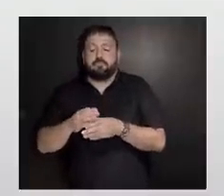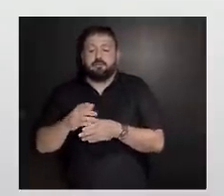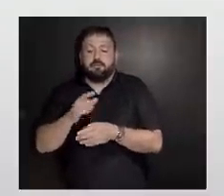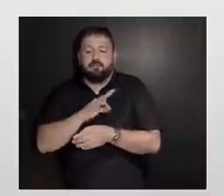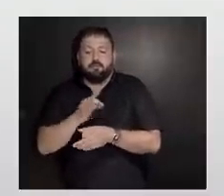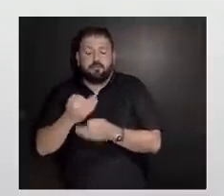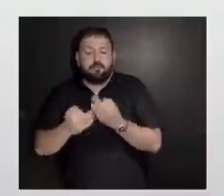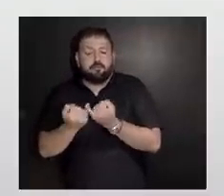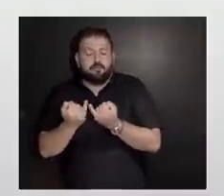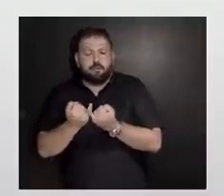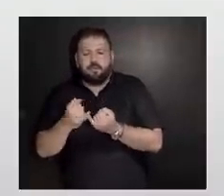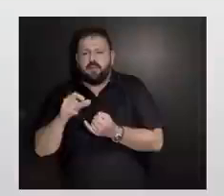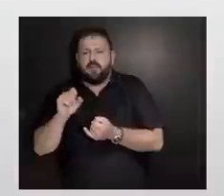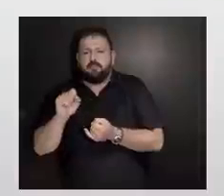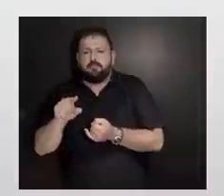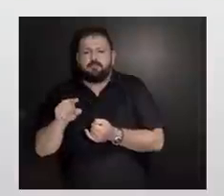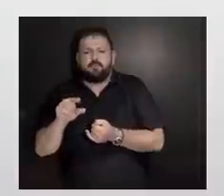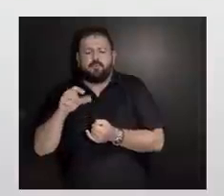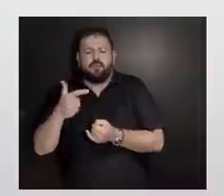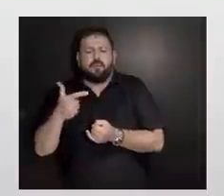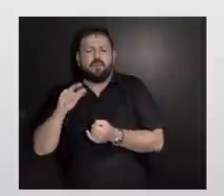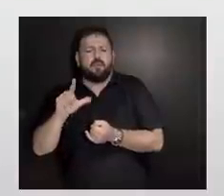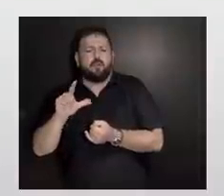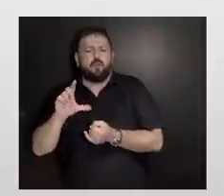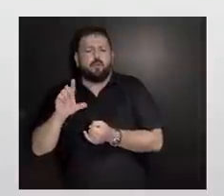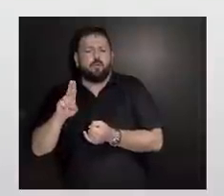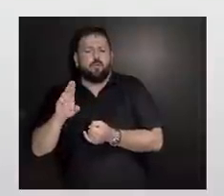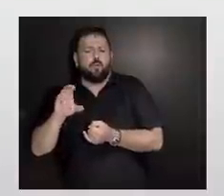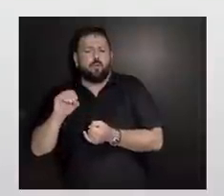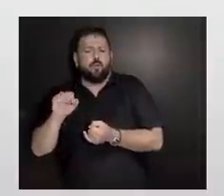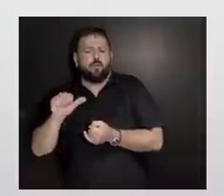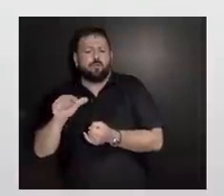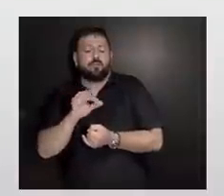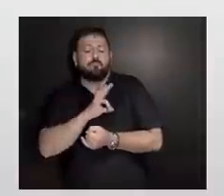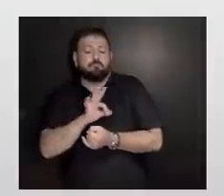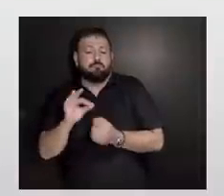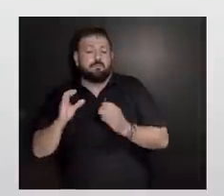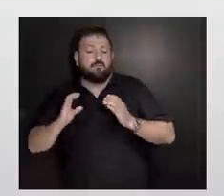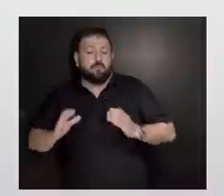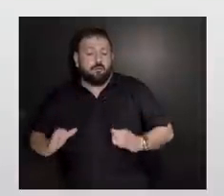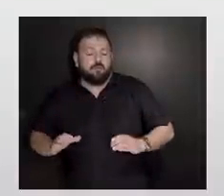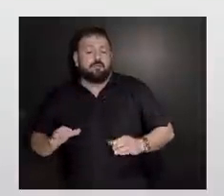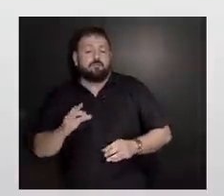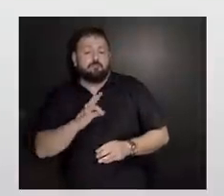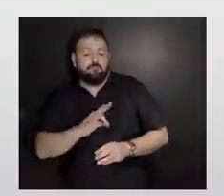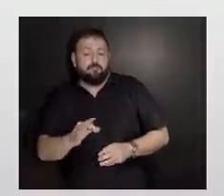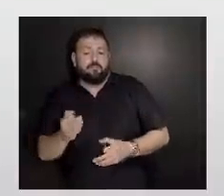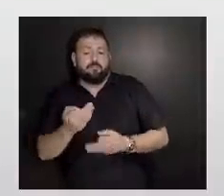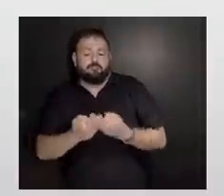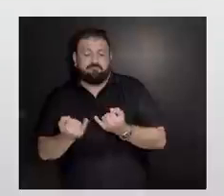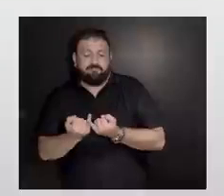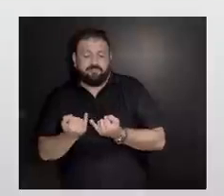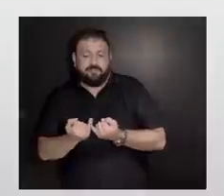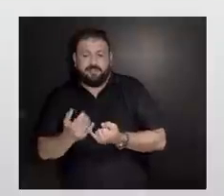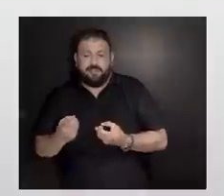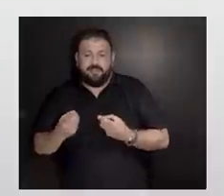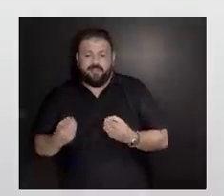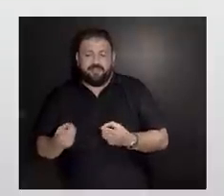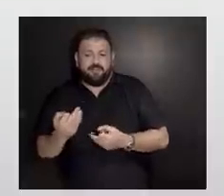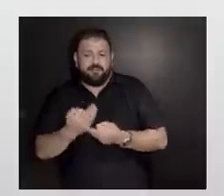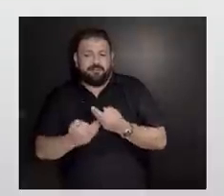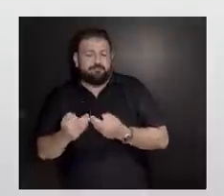glucosa. Como les mencionaba también al inicio, nuestro cuerpo tiene la capacidad de almacenar la glucosa como fuente de energía, a lo mejor como